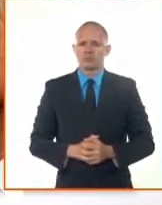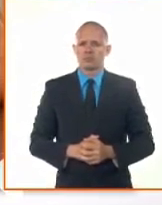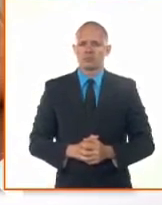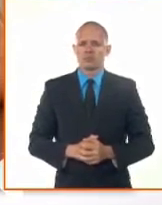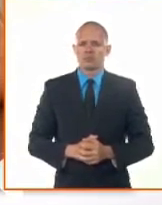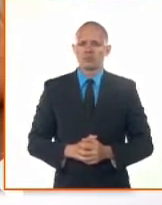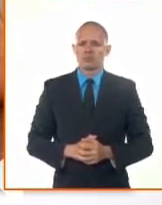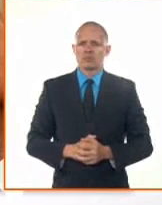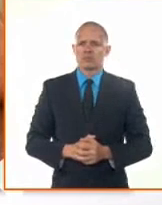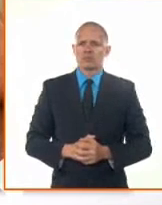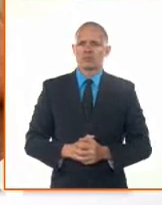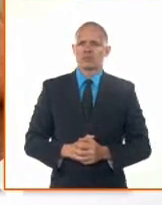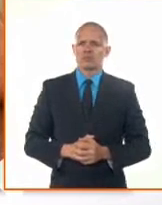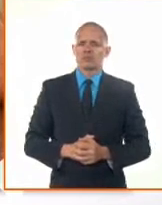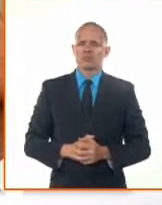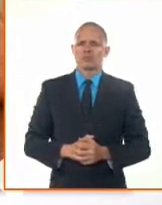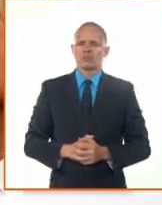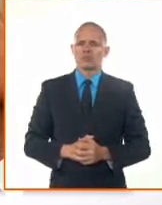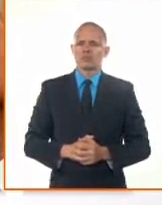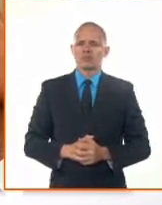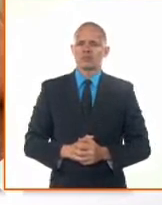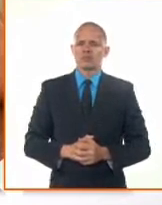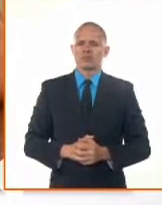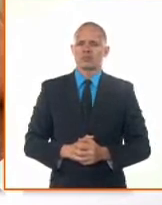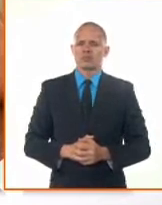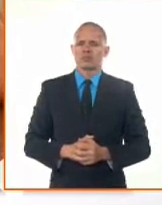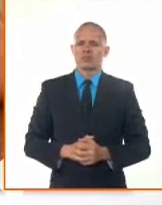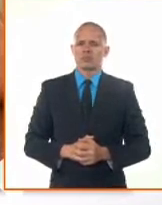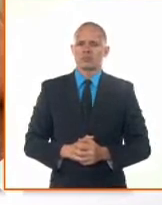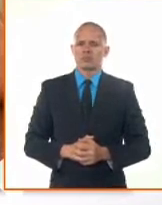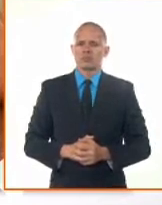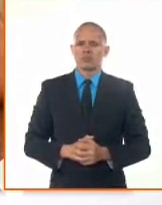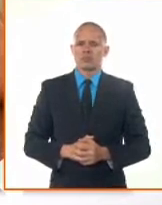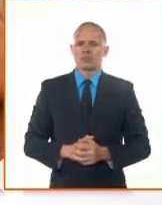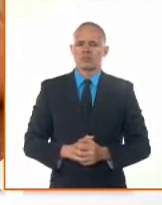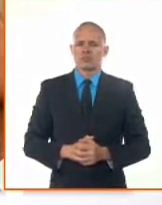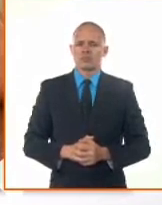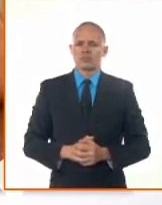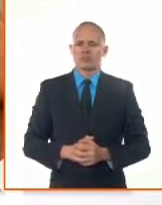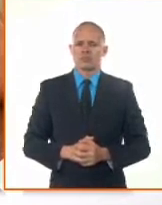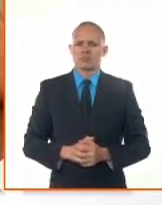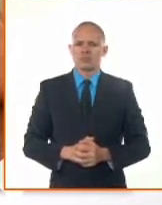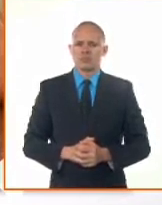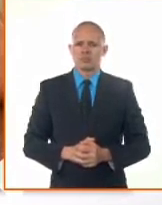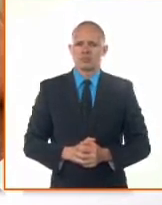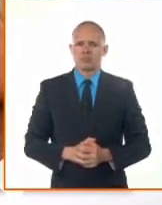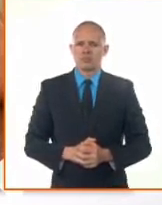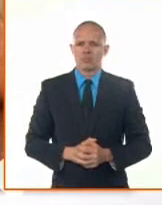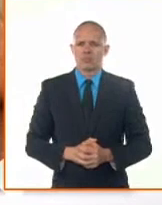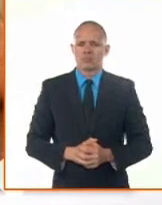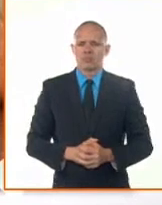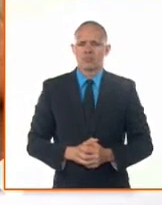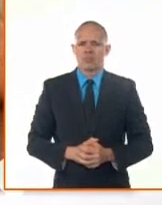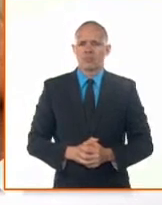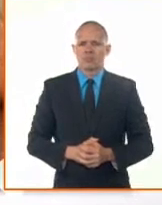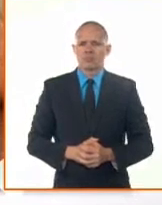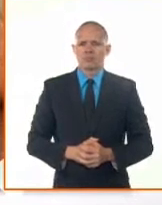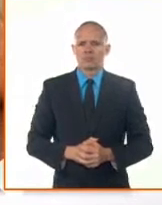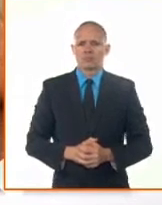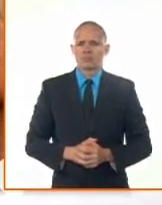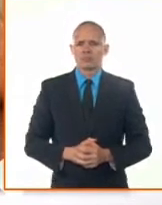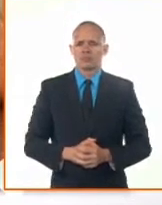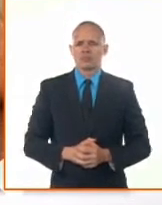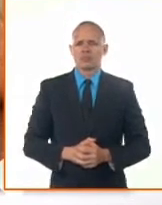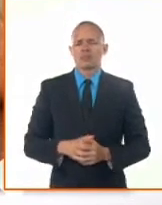Qué pasa aquí primero que hay un viejo proceso andando que no se acaba de concretar contra el hijo